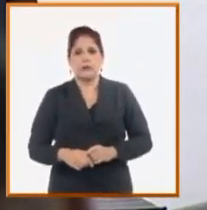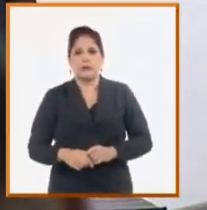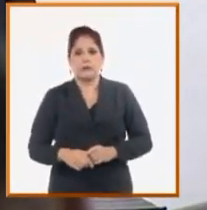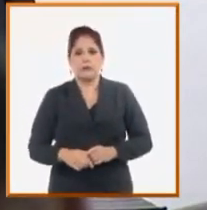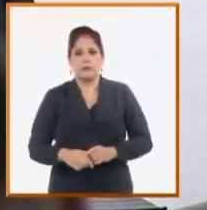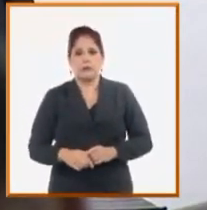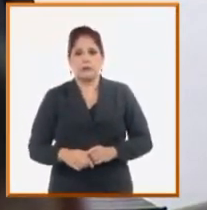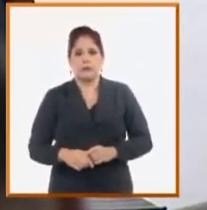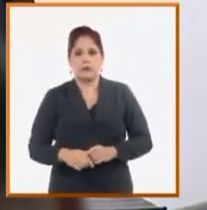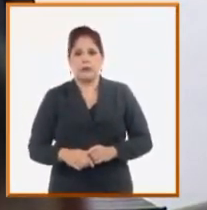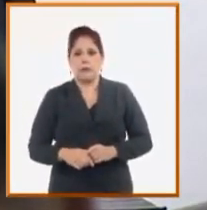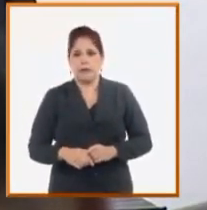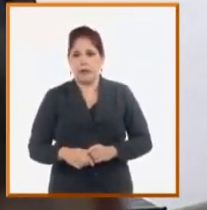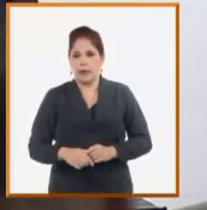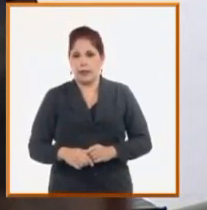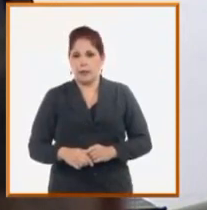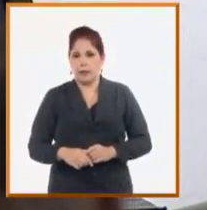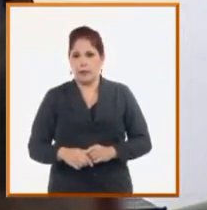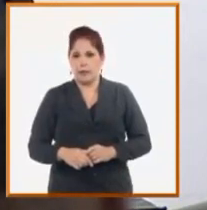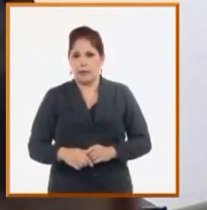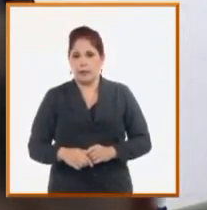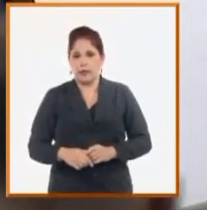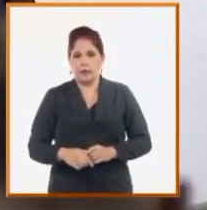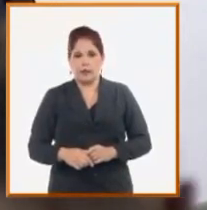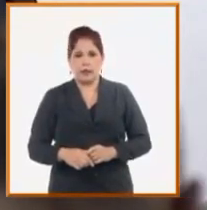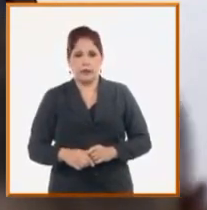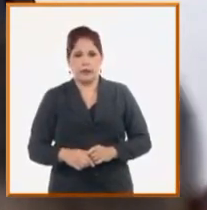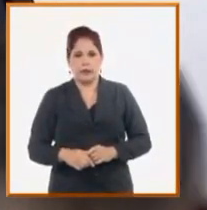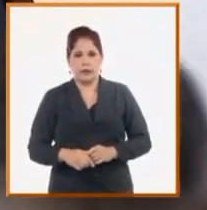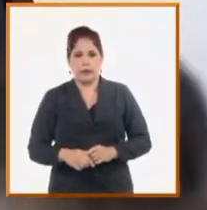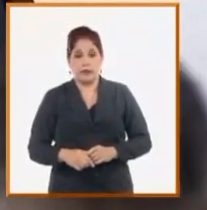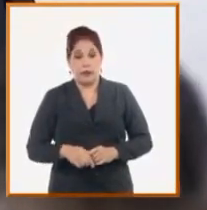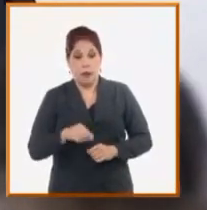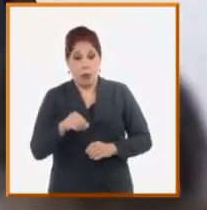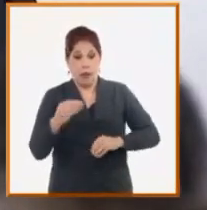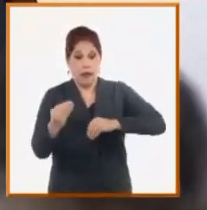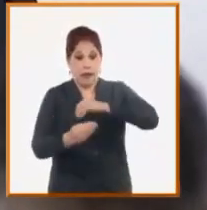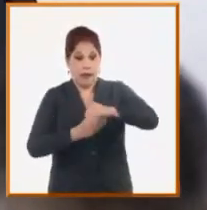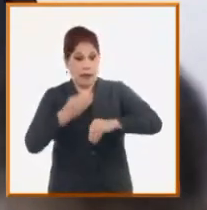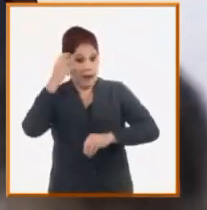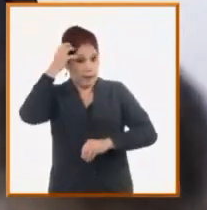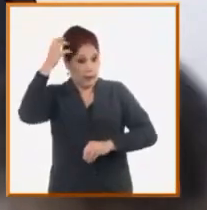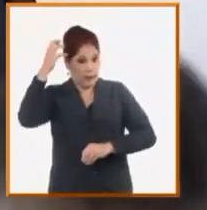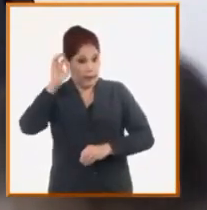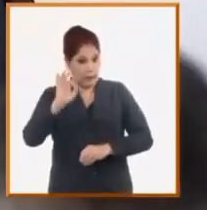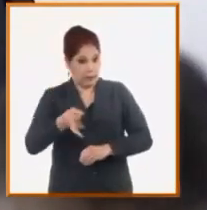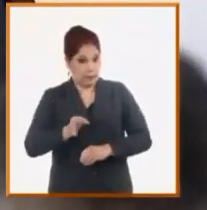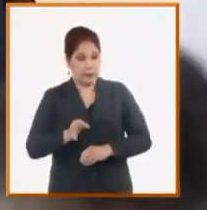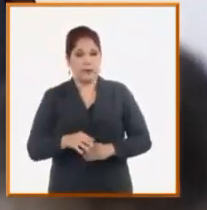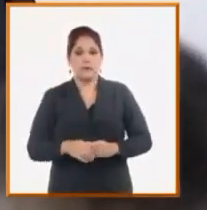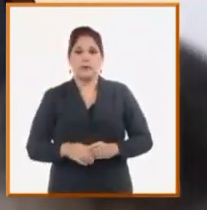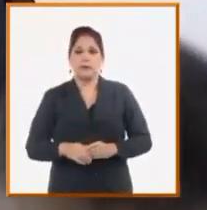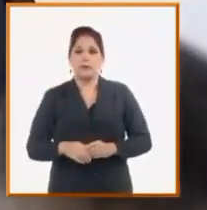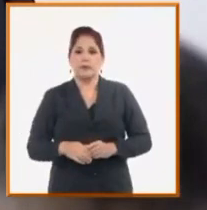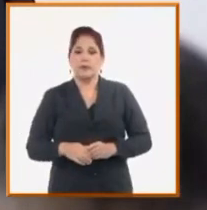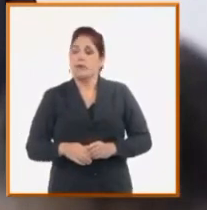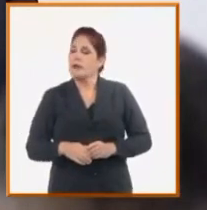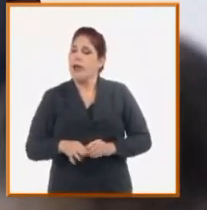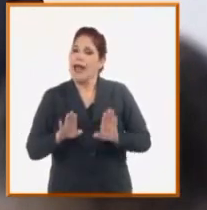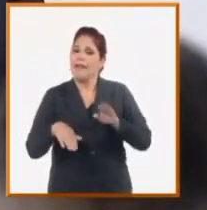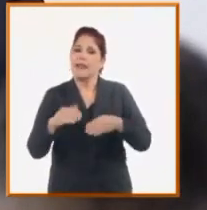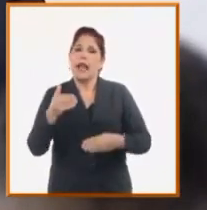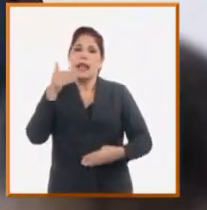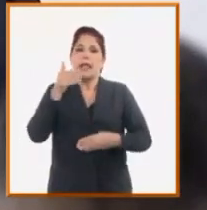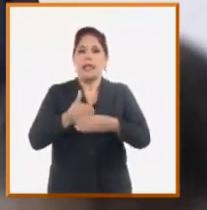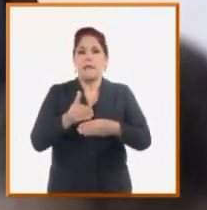el mercado cambiario estatal se limita